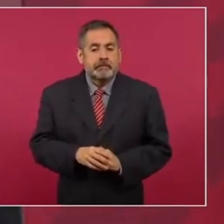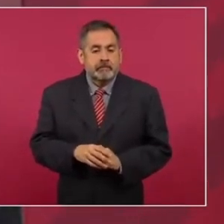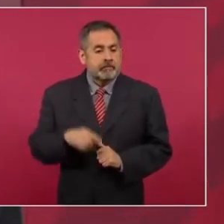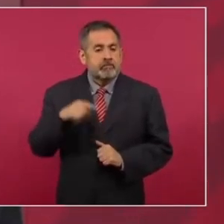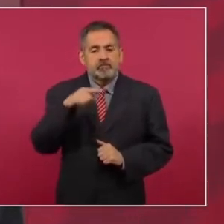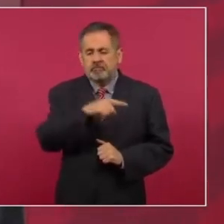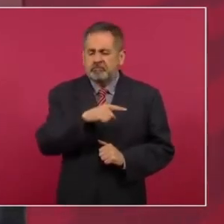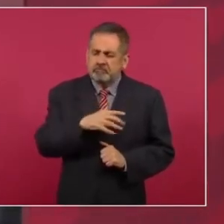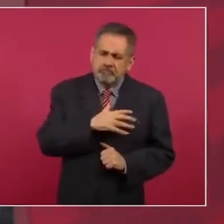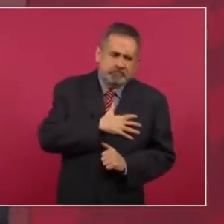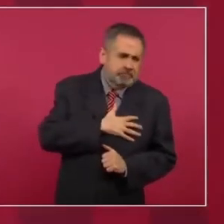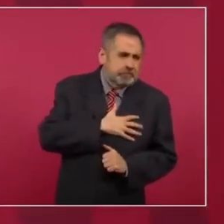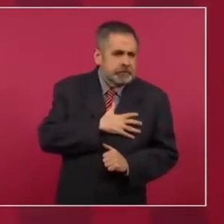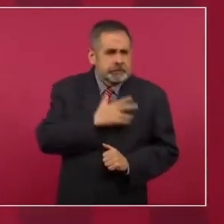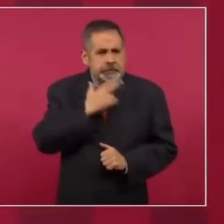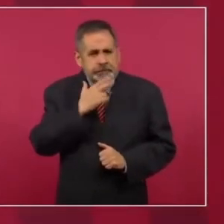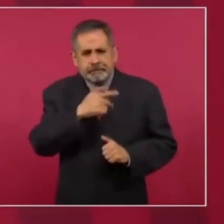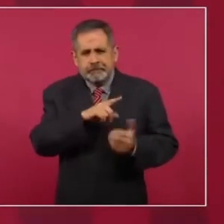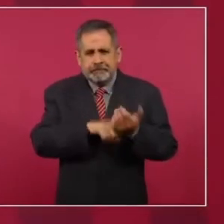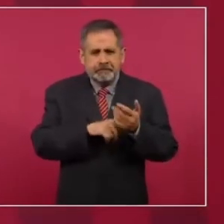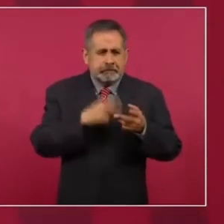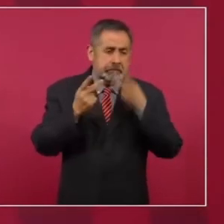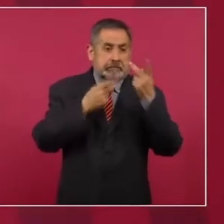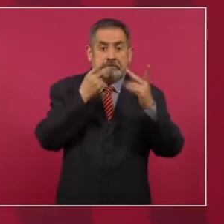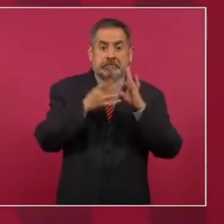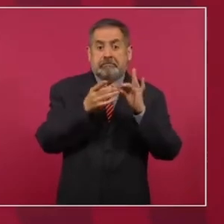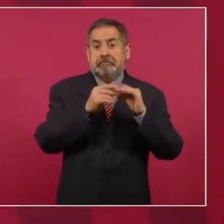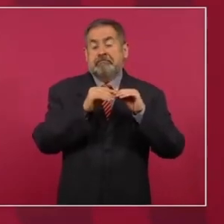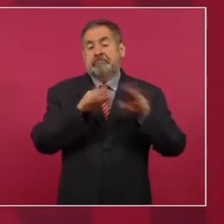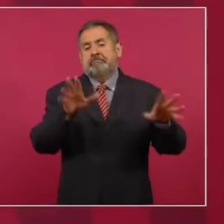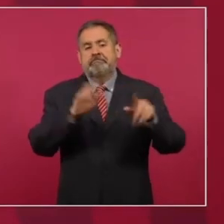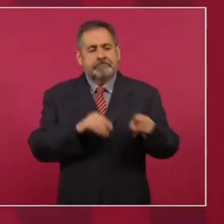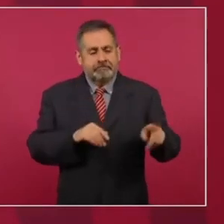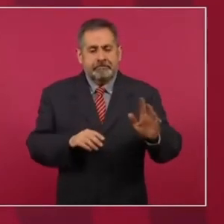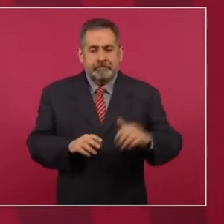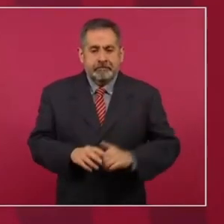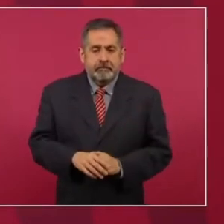bastante apasionado y deslenguado, y